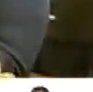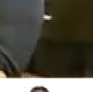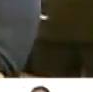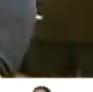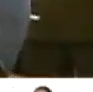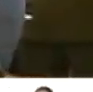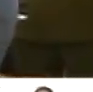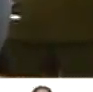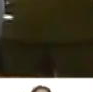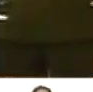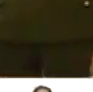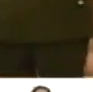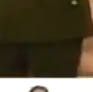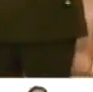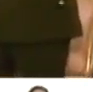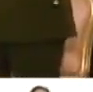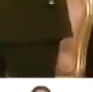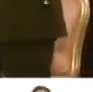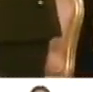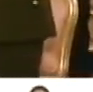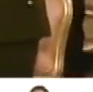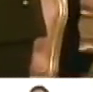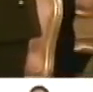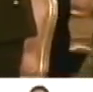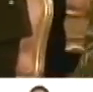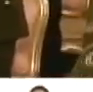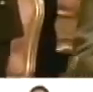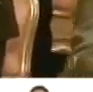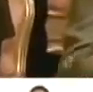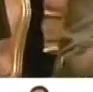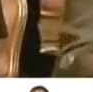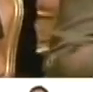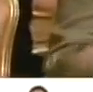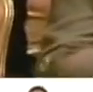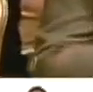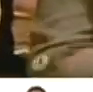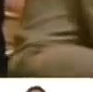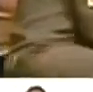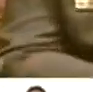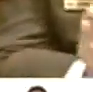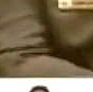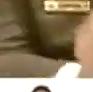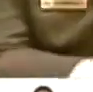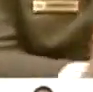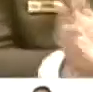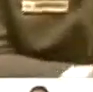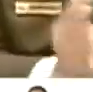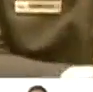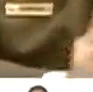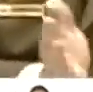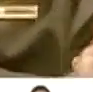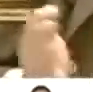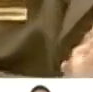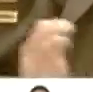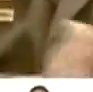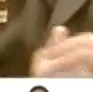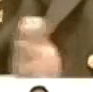el genocidio, por el salvajismo, por el barbarismo. Perdón, América.